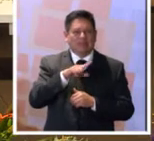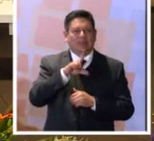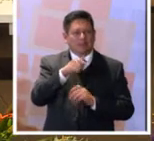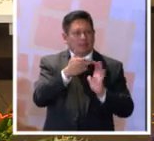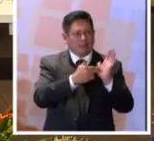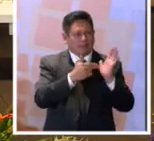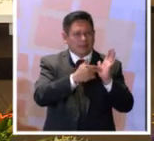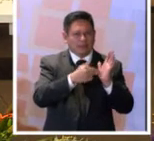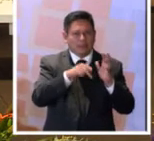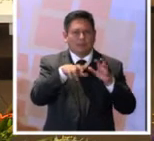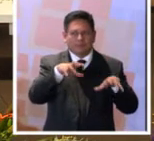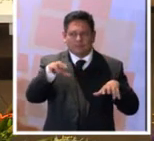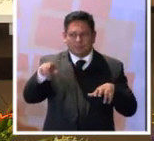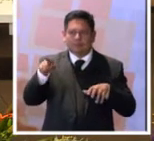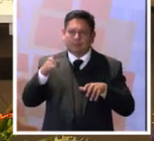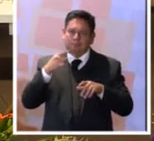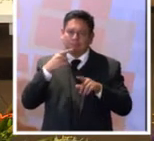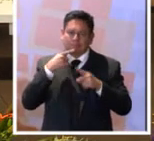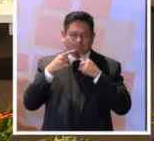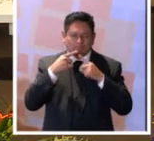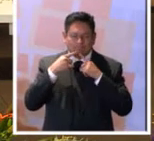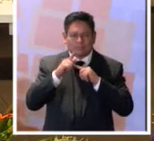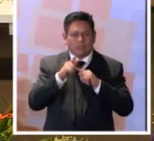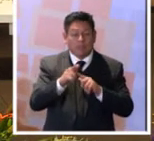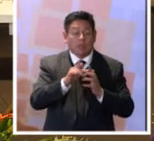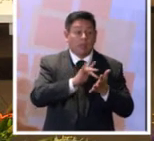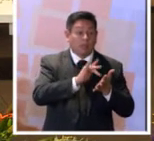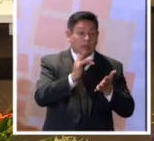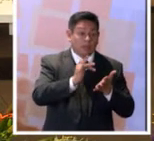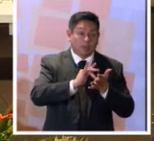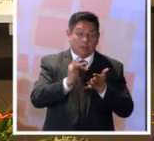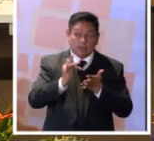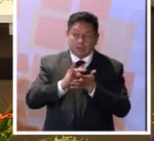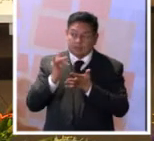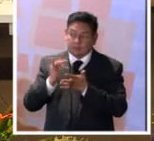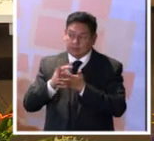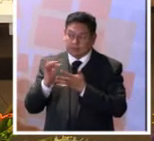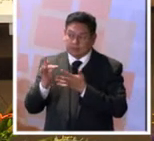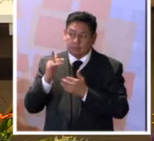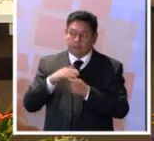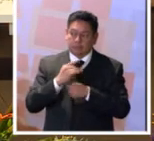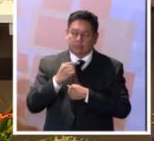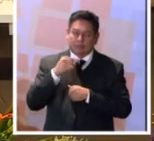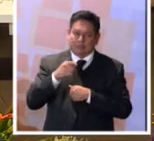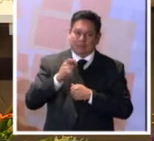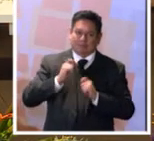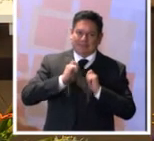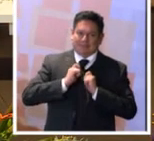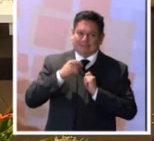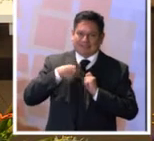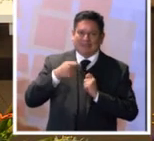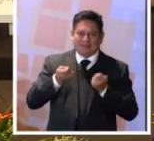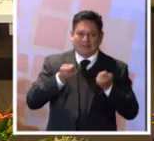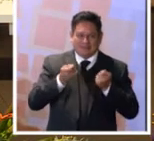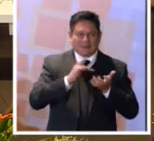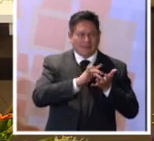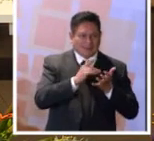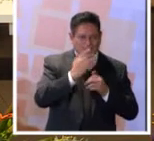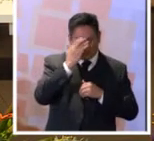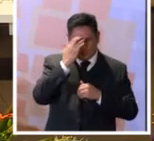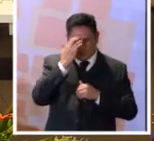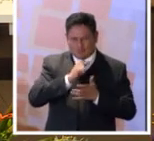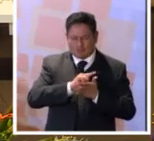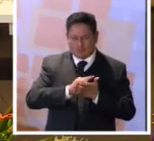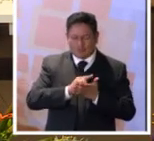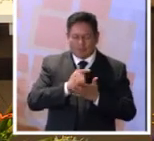mesas que siguen. Yo les agradezco muchísimo el placer de haber tenido esta moderación y haberles conocido.